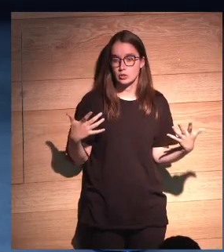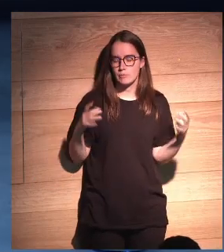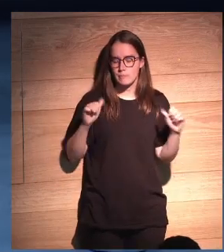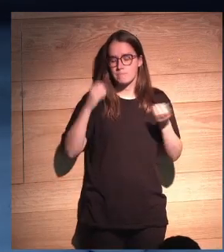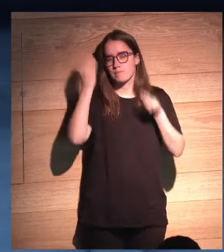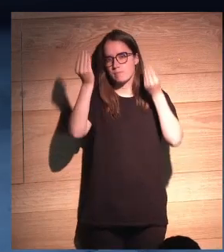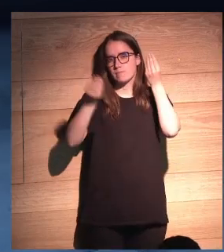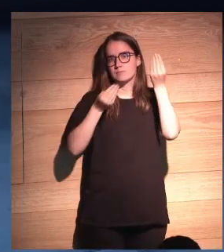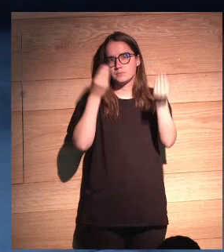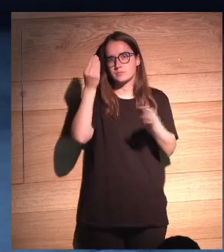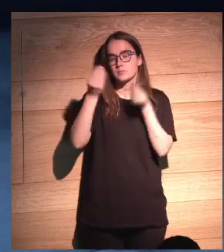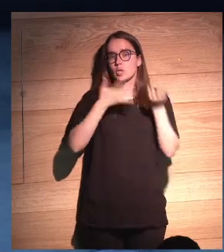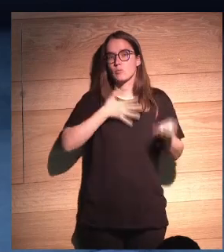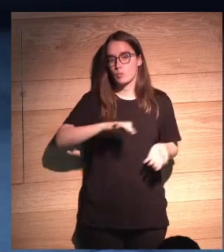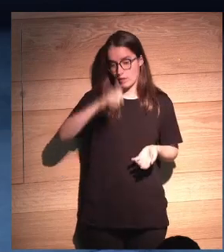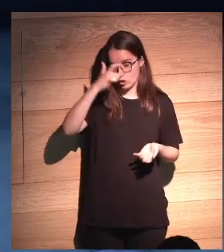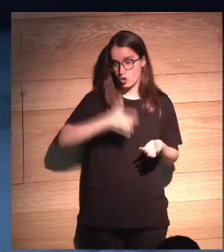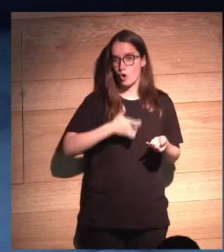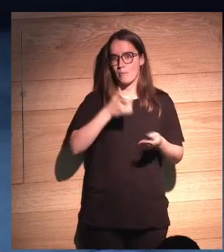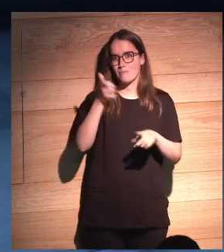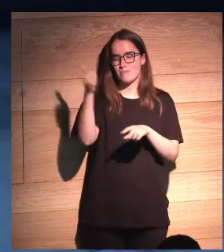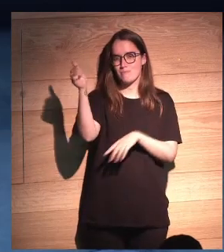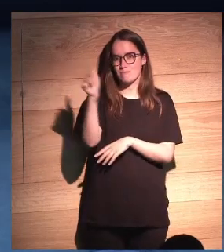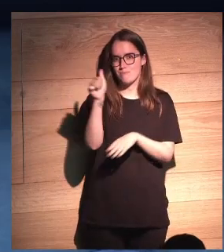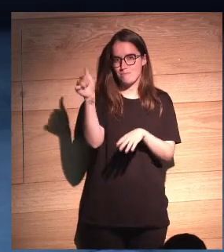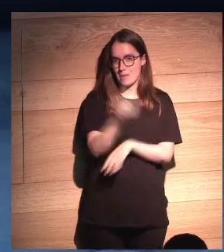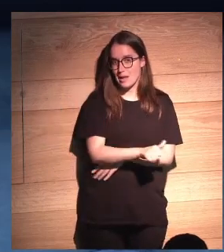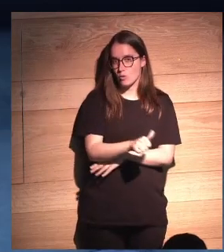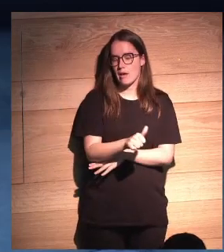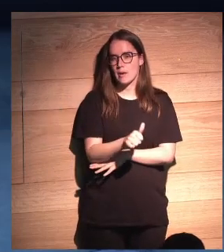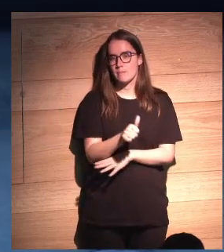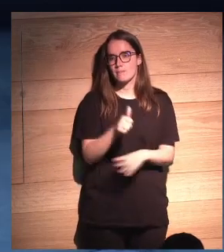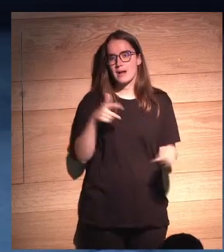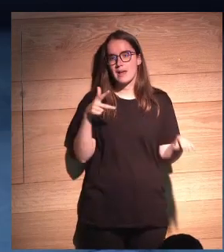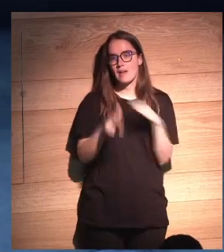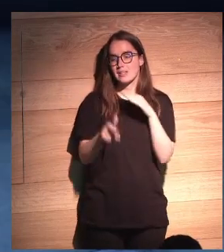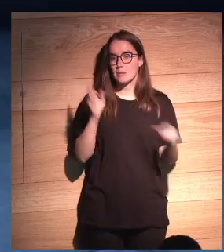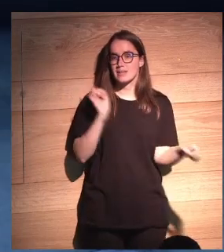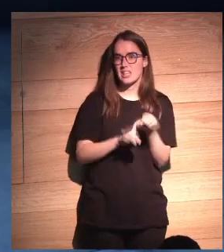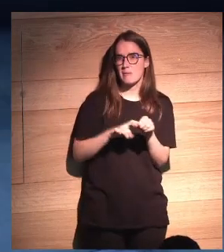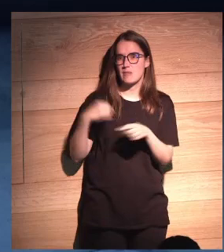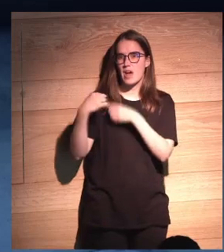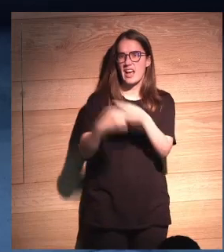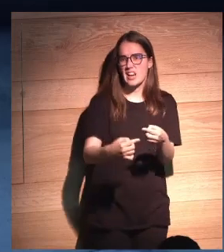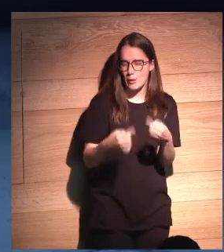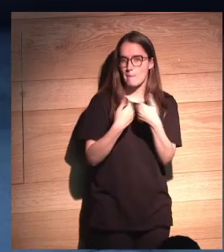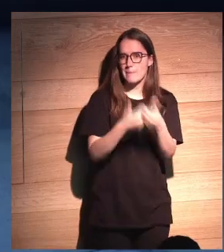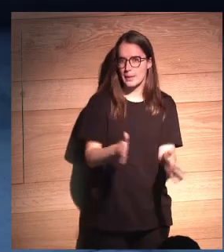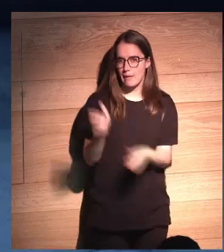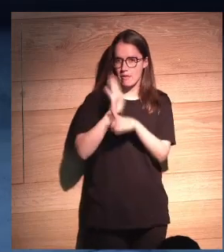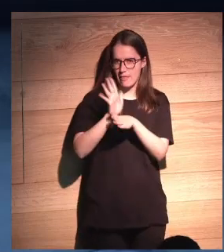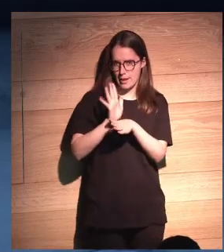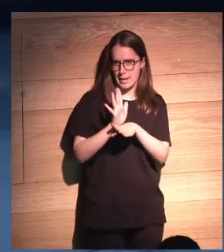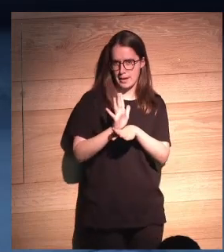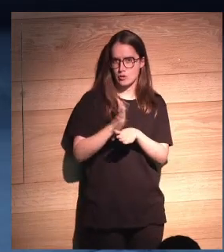lleva a pensar que quizás yo hice esta película un poco para no formar parte de una generación perdida de cineastas, y creo que los que estáis